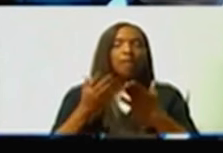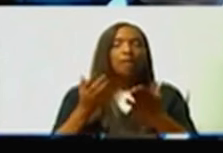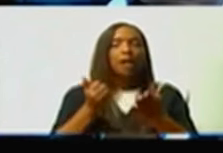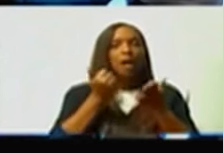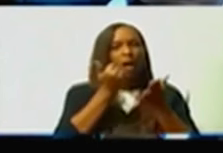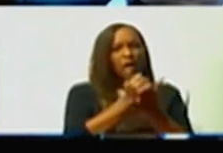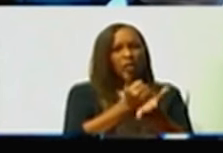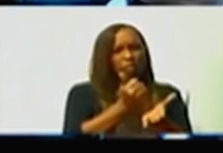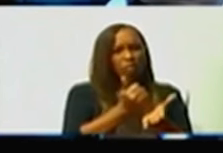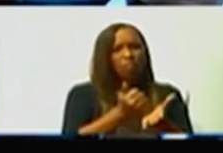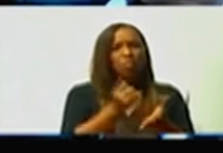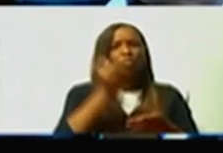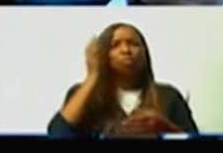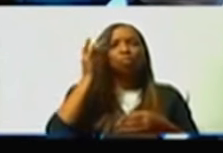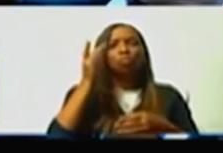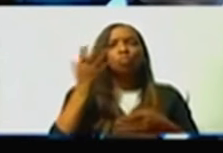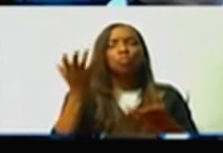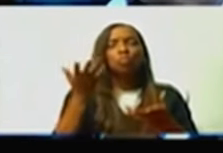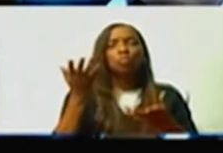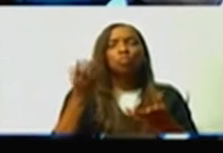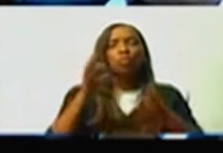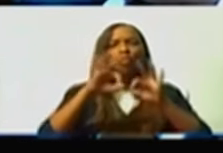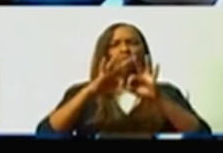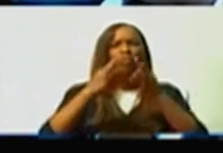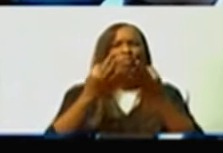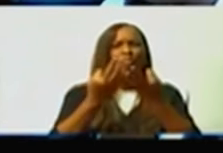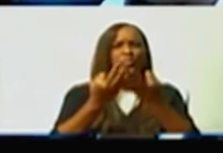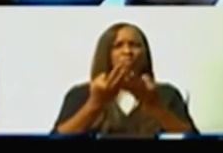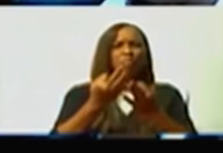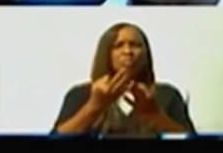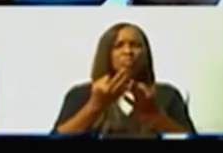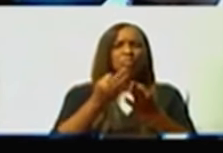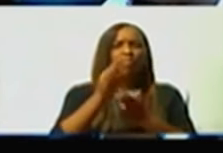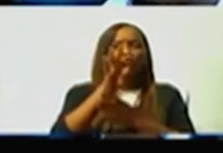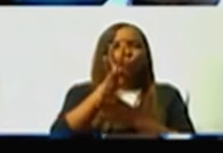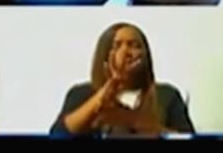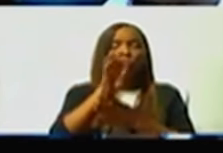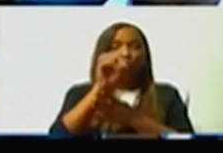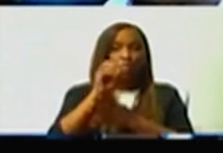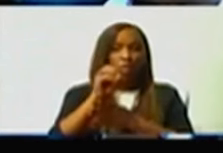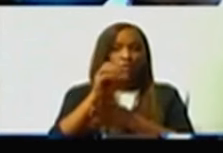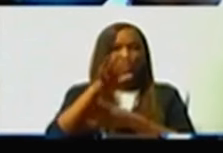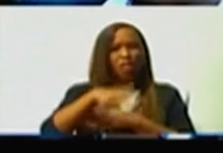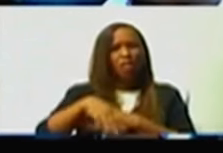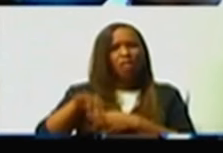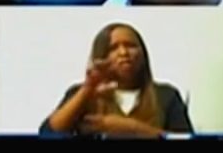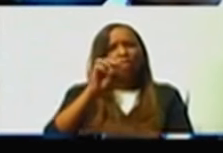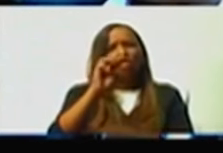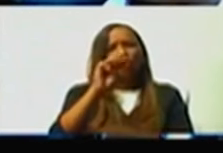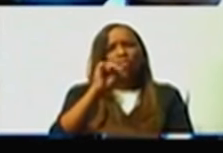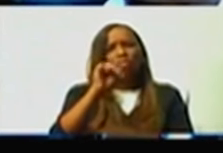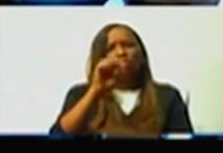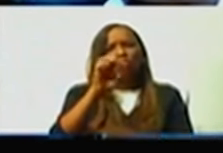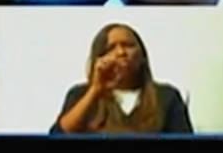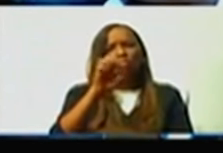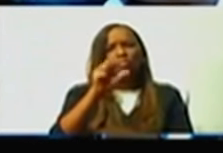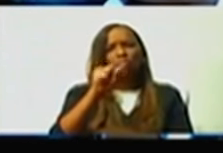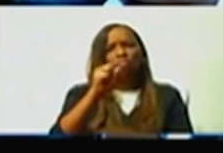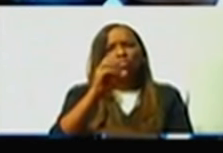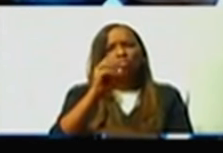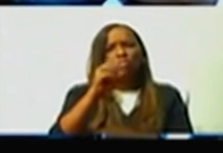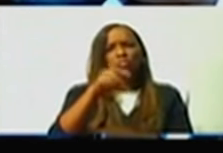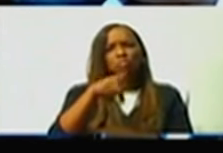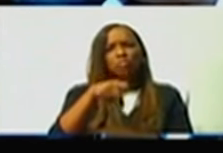familias que aún están en el sector de la Mesopotamia, pues se le dote de su vivienda. En el proyecto habitacional Vista del